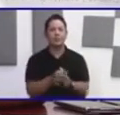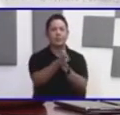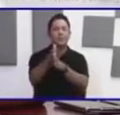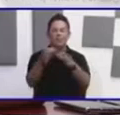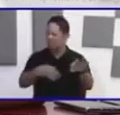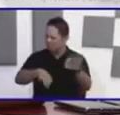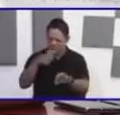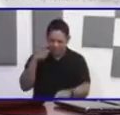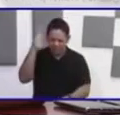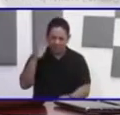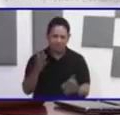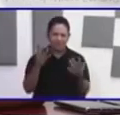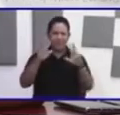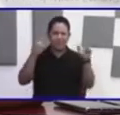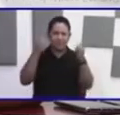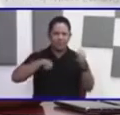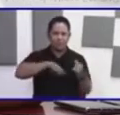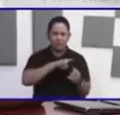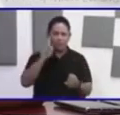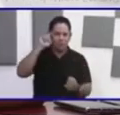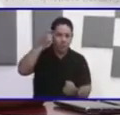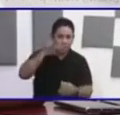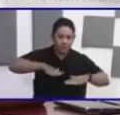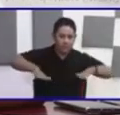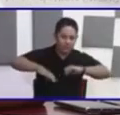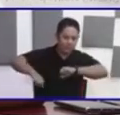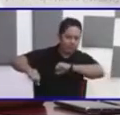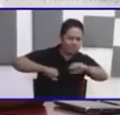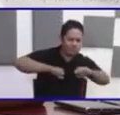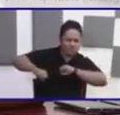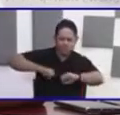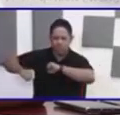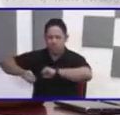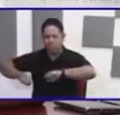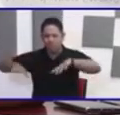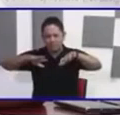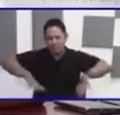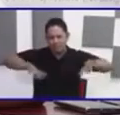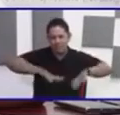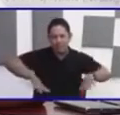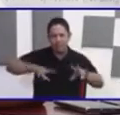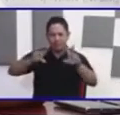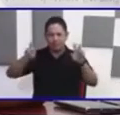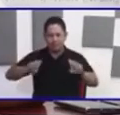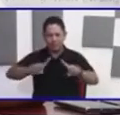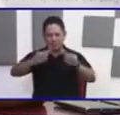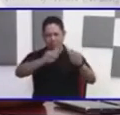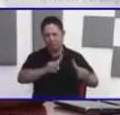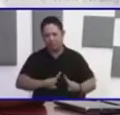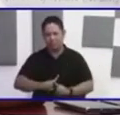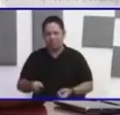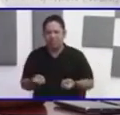importantísima sobre las gestiones que viene adelantando el gobierno departamental en cabeza del suscrito y desde luego con el equipo